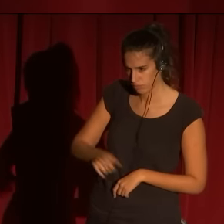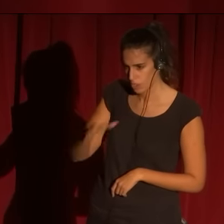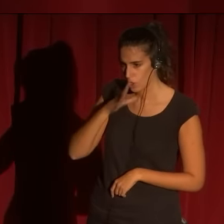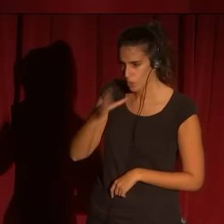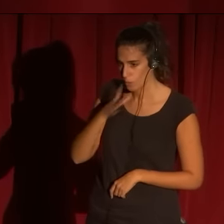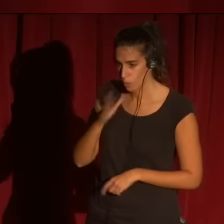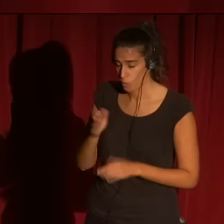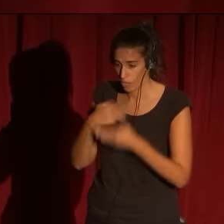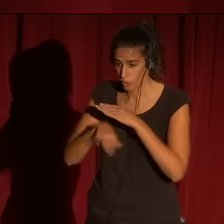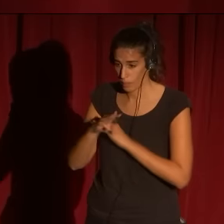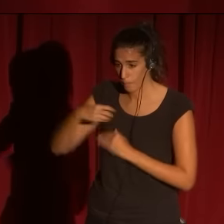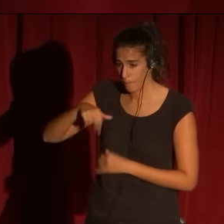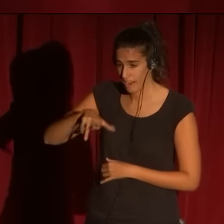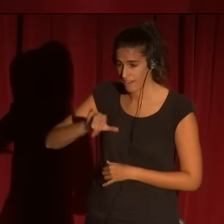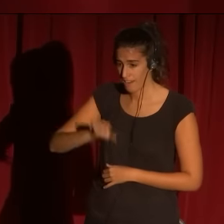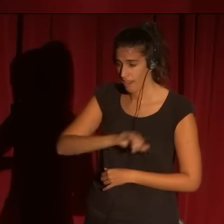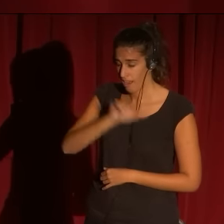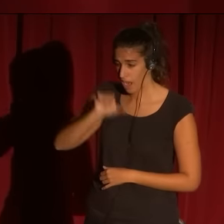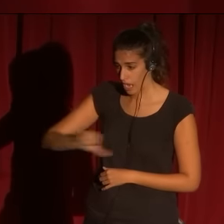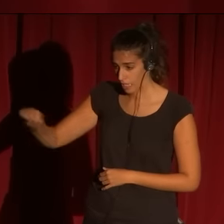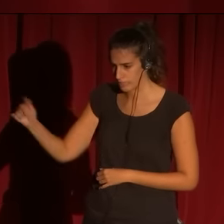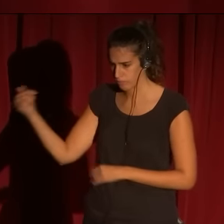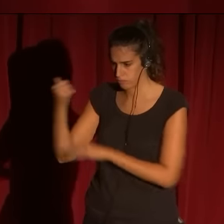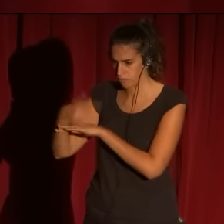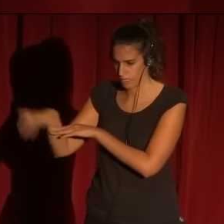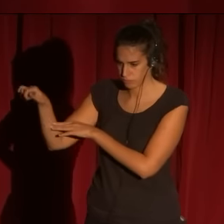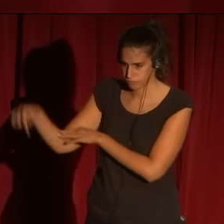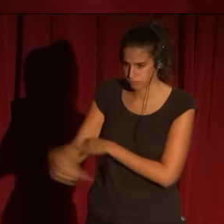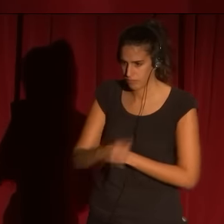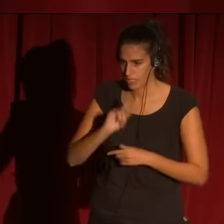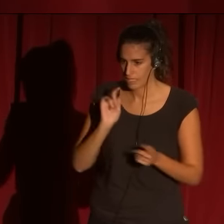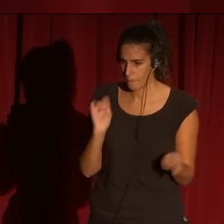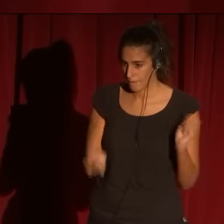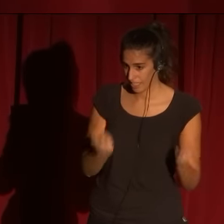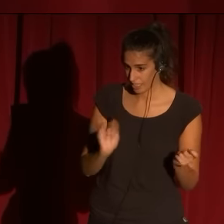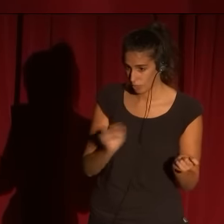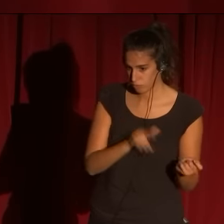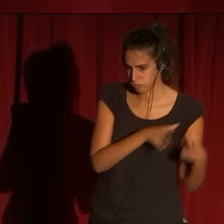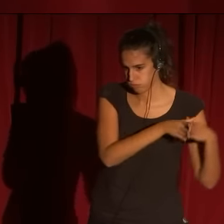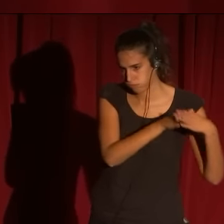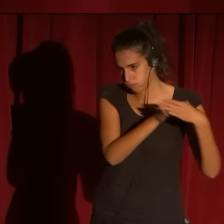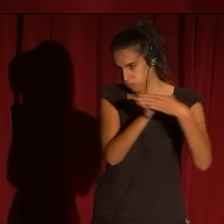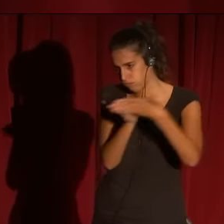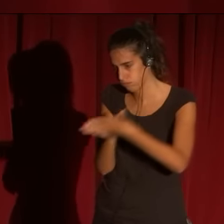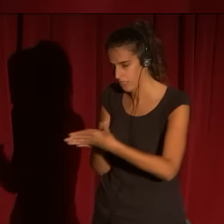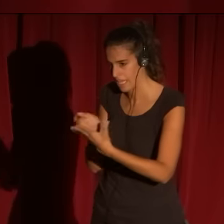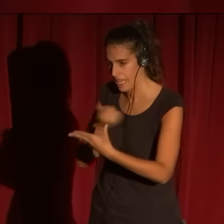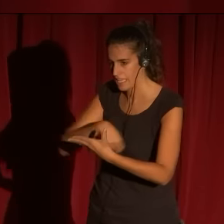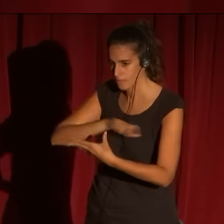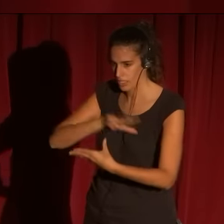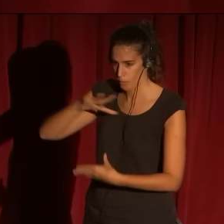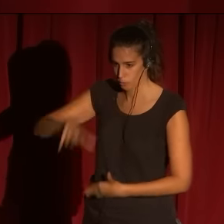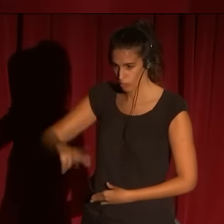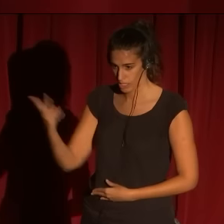manila que salen de de Asia atraviesan el Pacífico llegan a México y desde Veracruz salen en barcos hacia España o Portugal